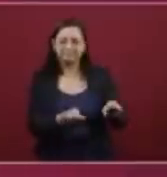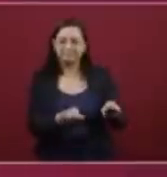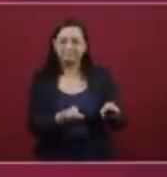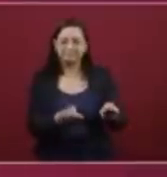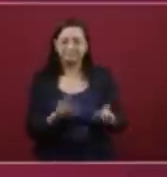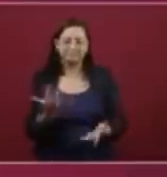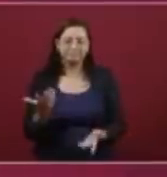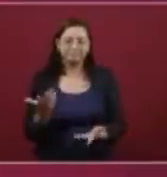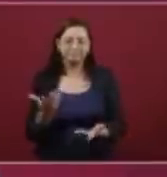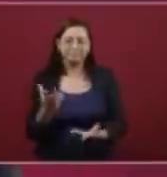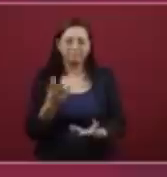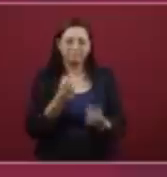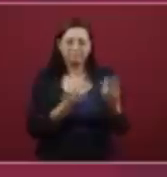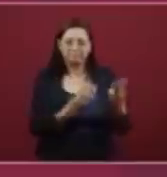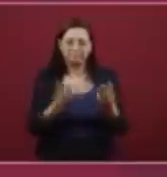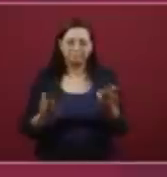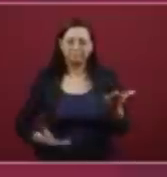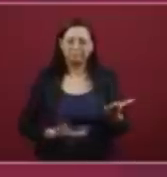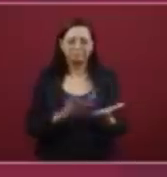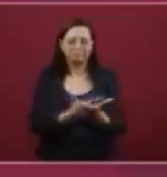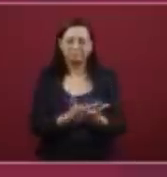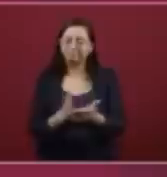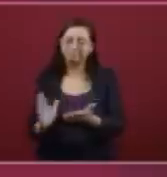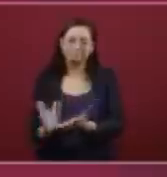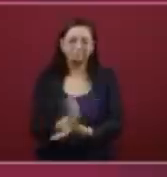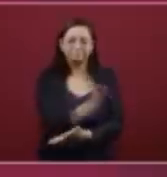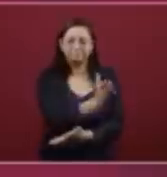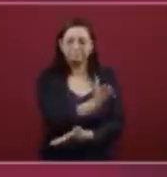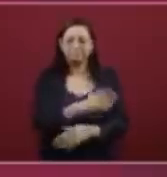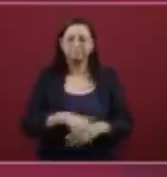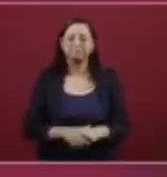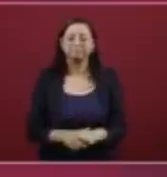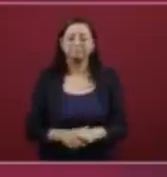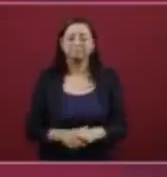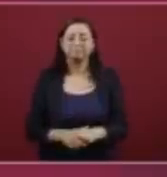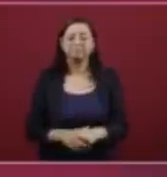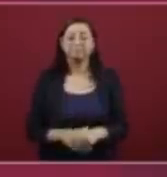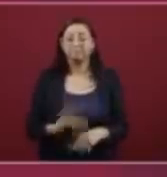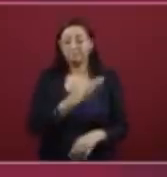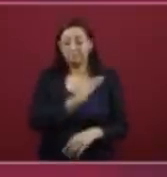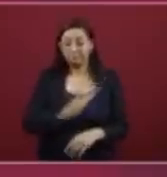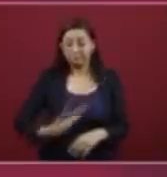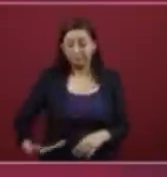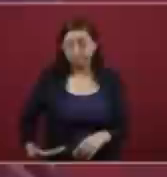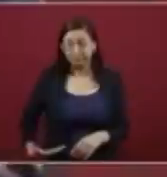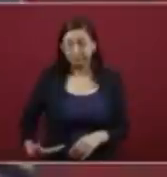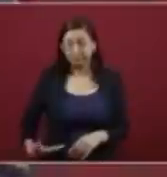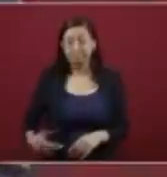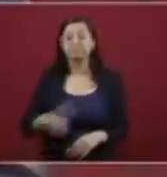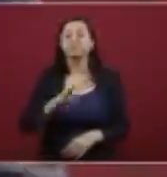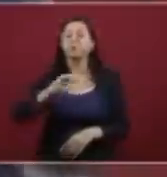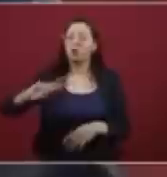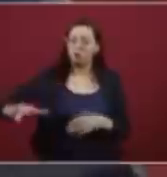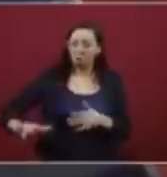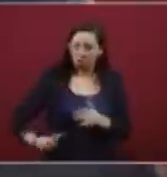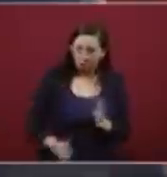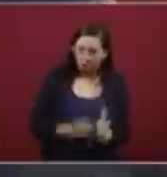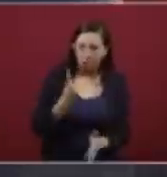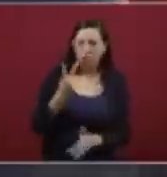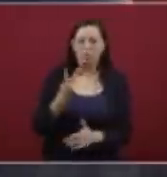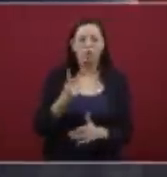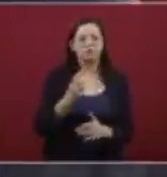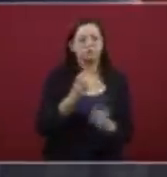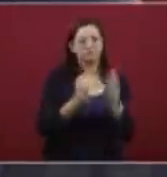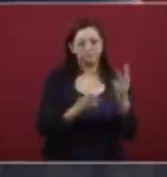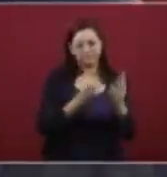las ternas. El Ejecutivo puede volver a mandar